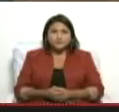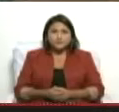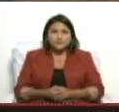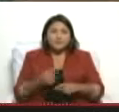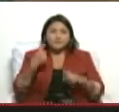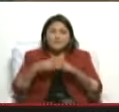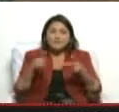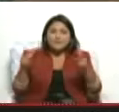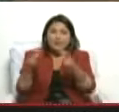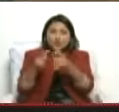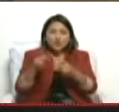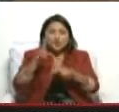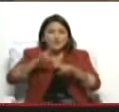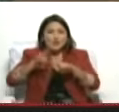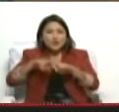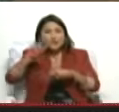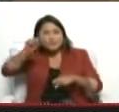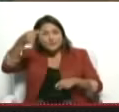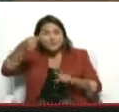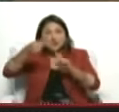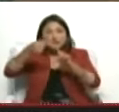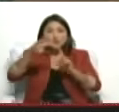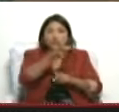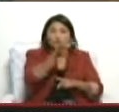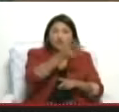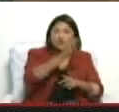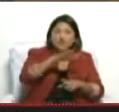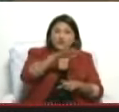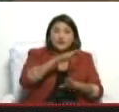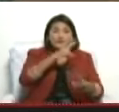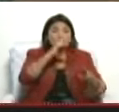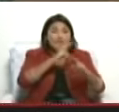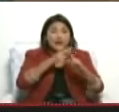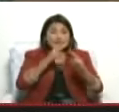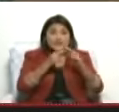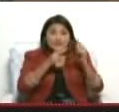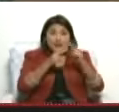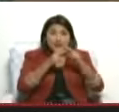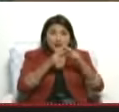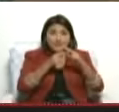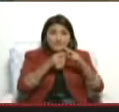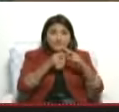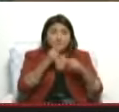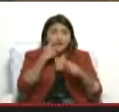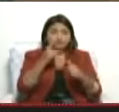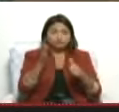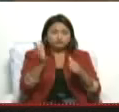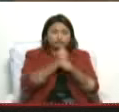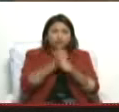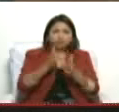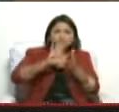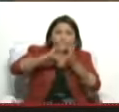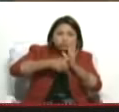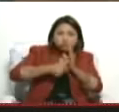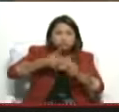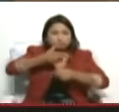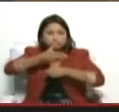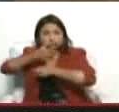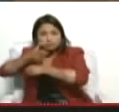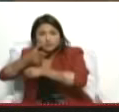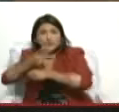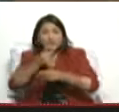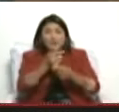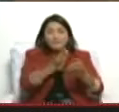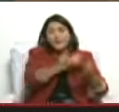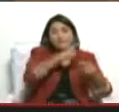Primero ambos ubicados en táchira para hacerse con el parque de armas de este cuerpo y luego atentar contra la